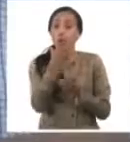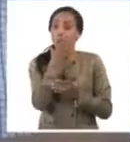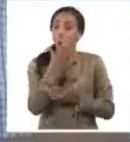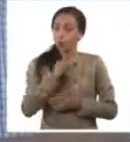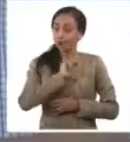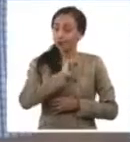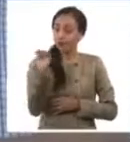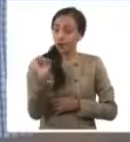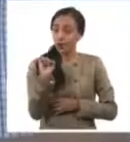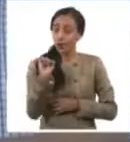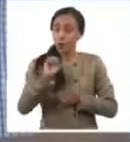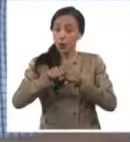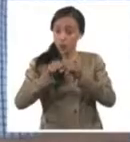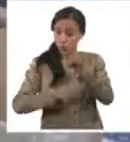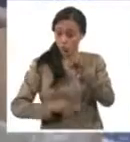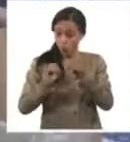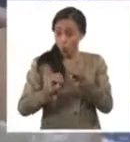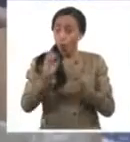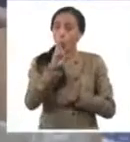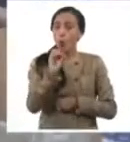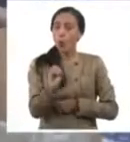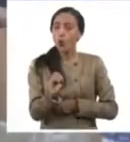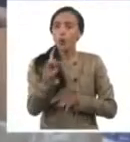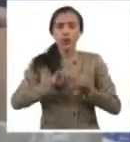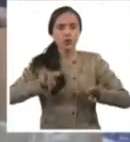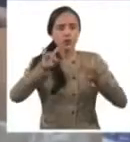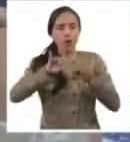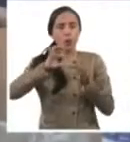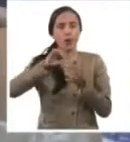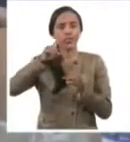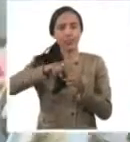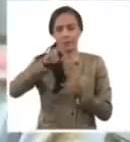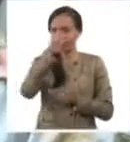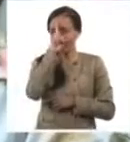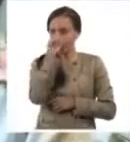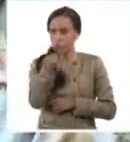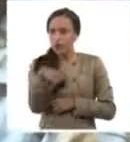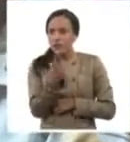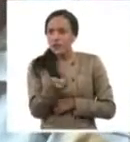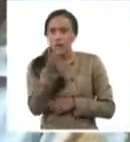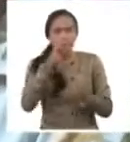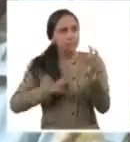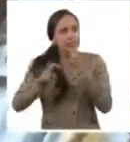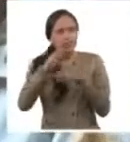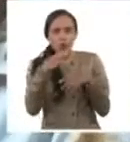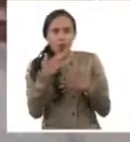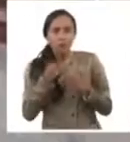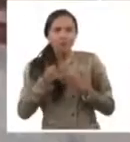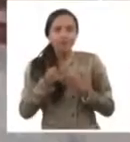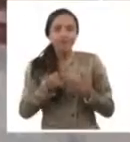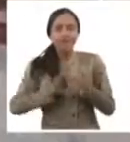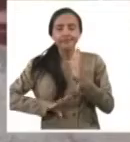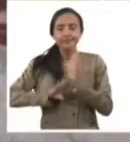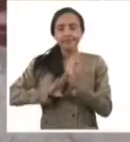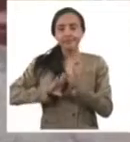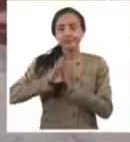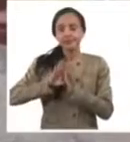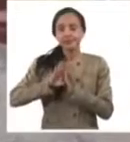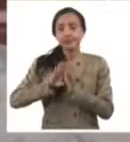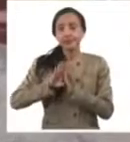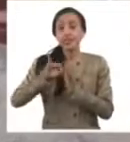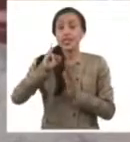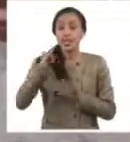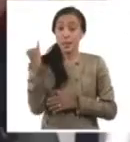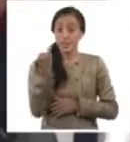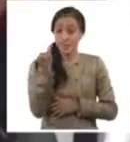las universidades de Guantánamo y de Ciencias Médicas sobre el impacto de sus investigaciones y los aportes al desarrollo local. En